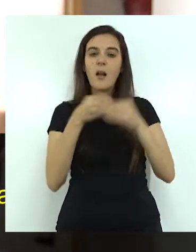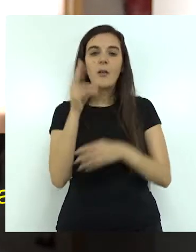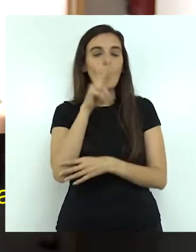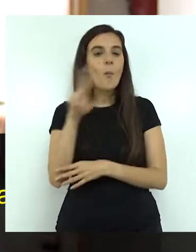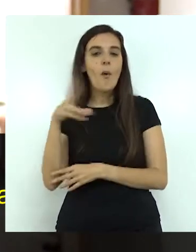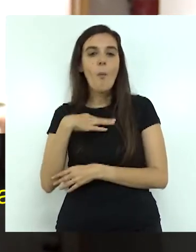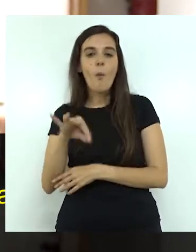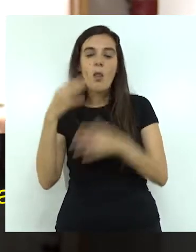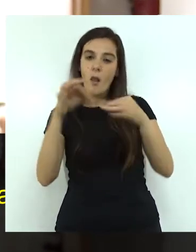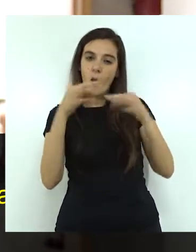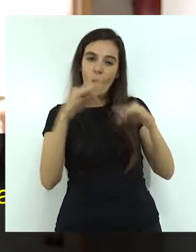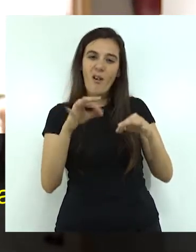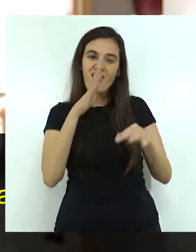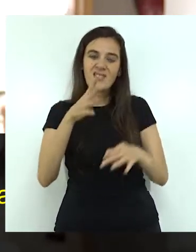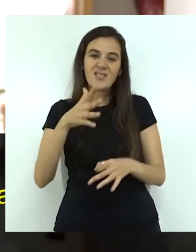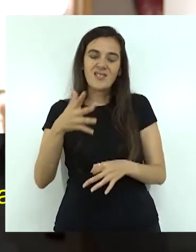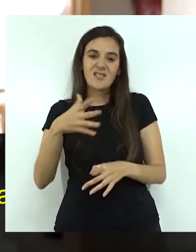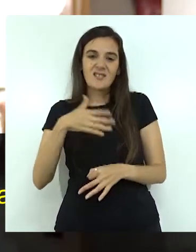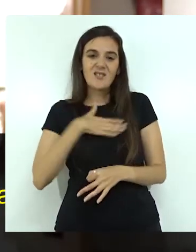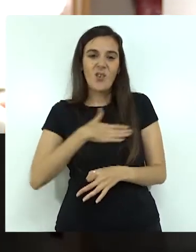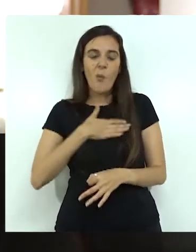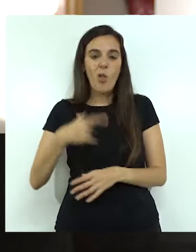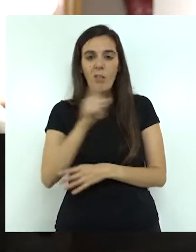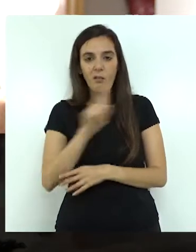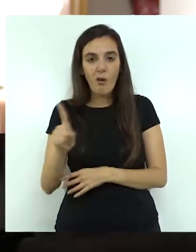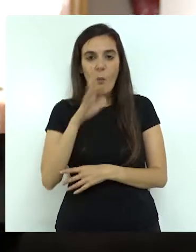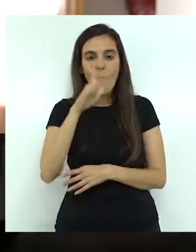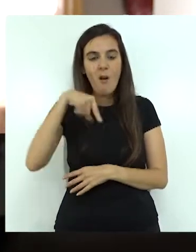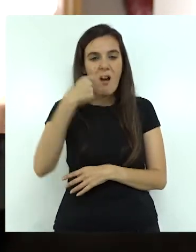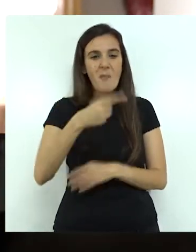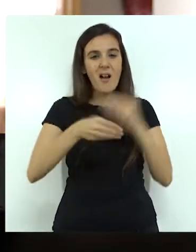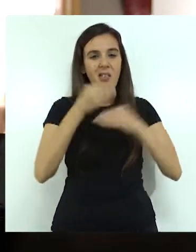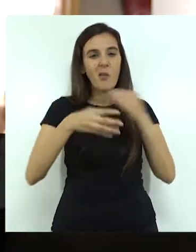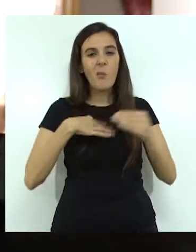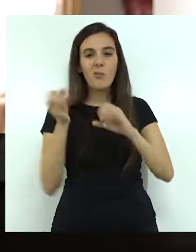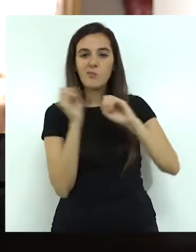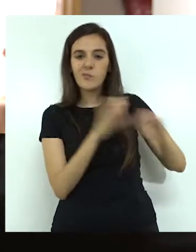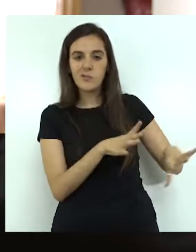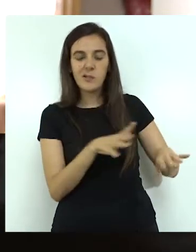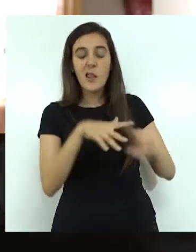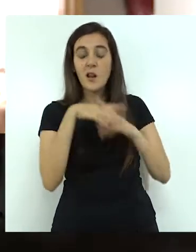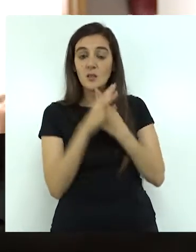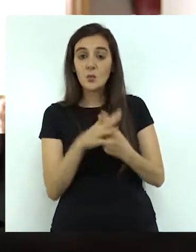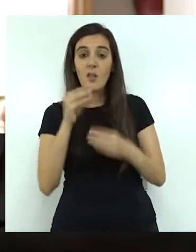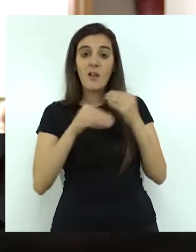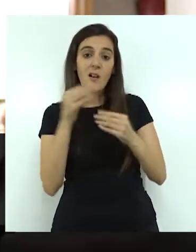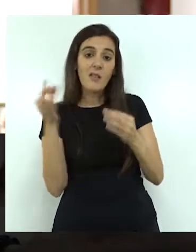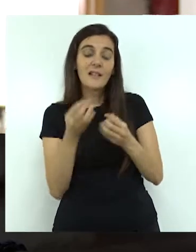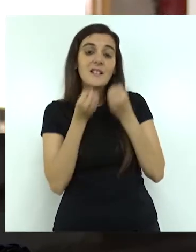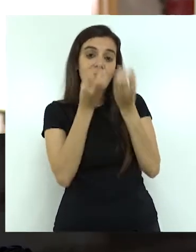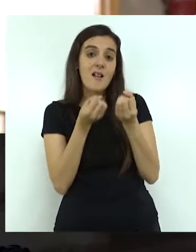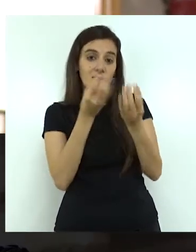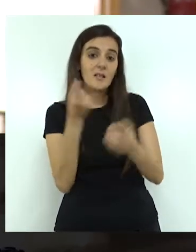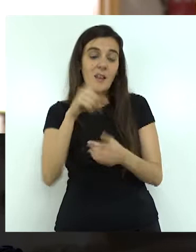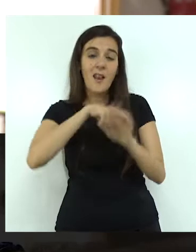incómodo o realmente incluso se puede dejar de hacer esa digamos va a ser la las charlas sobre todo también las leyes que él aplica que no se aplica que